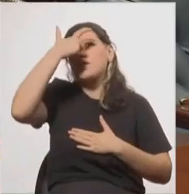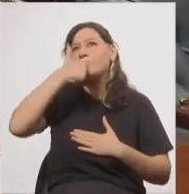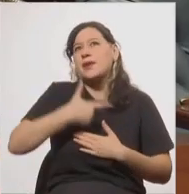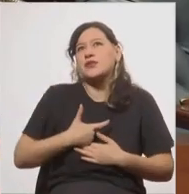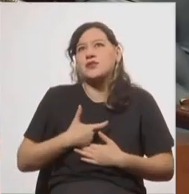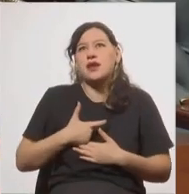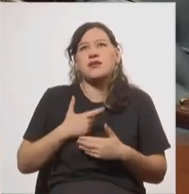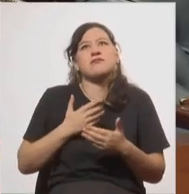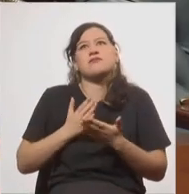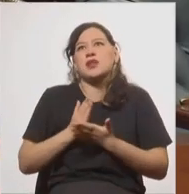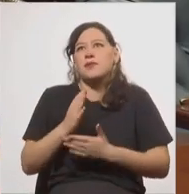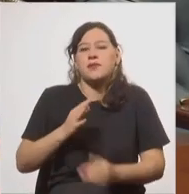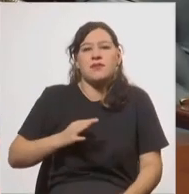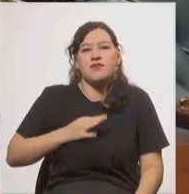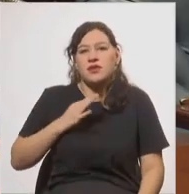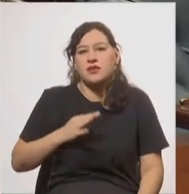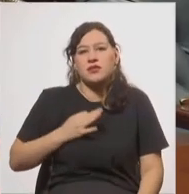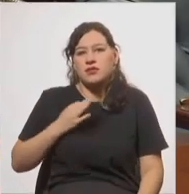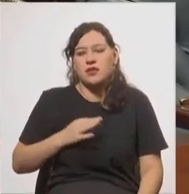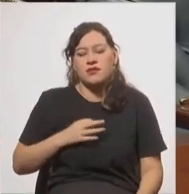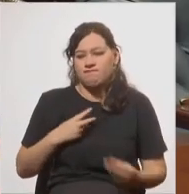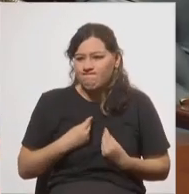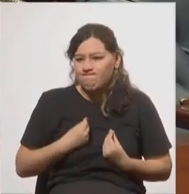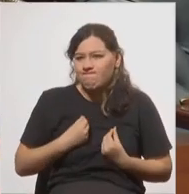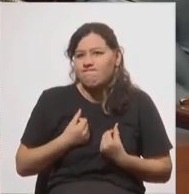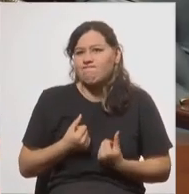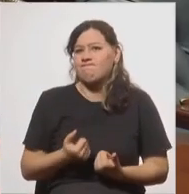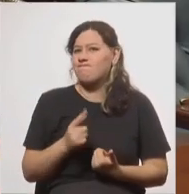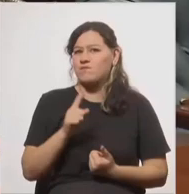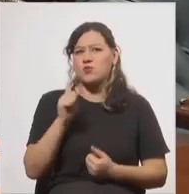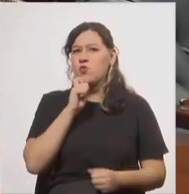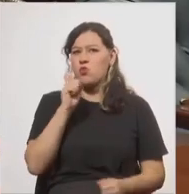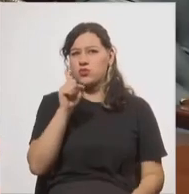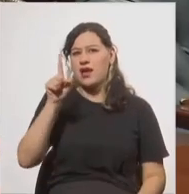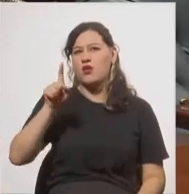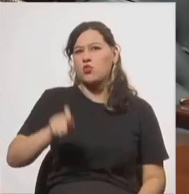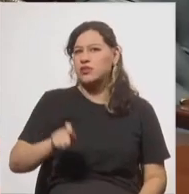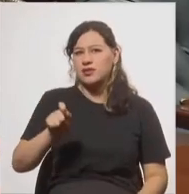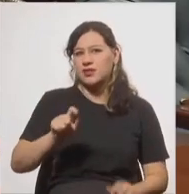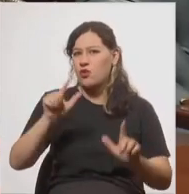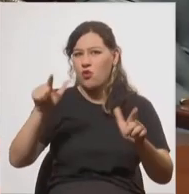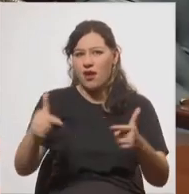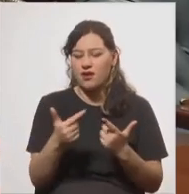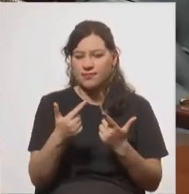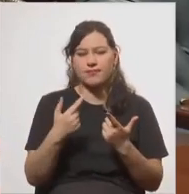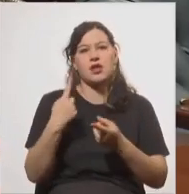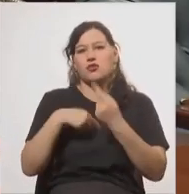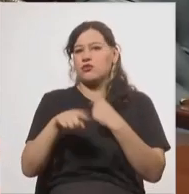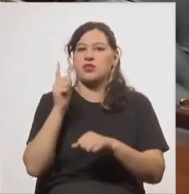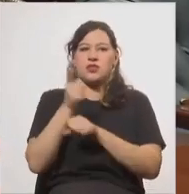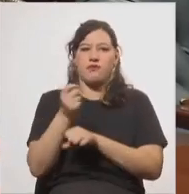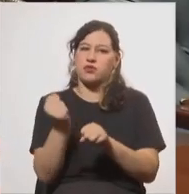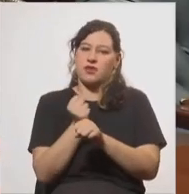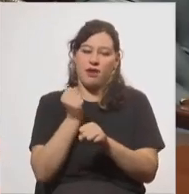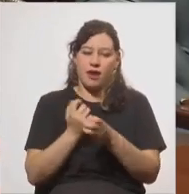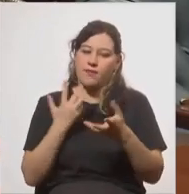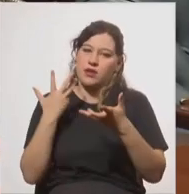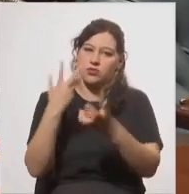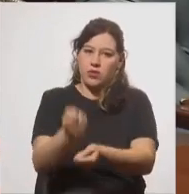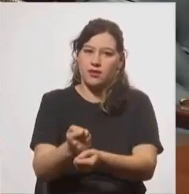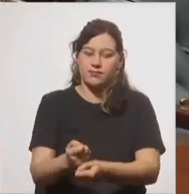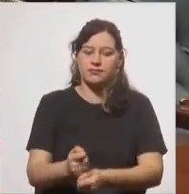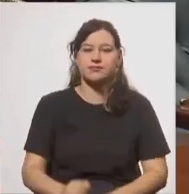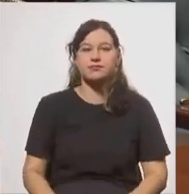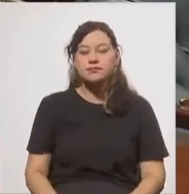que toda la vida se ha visto sensibilizada por la injusticia y he tenido que actuar en consecuencia.